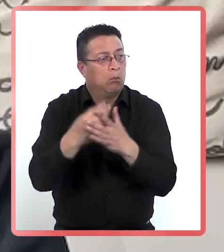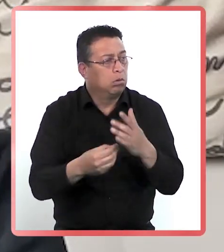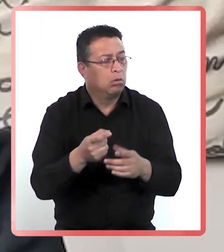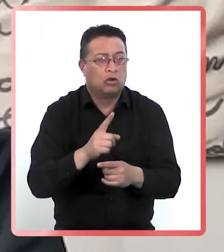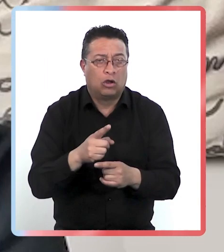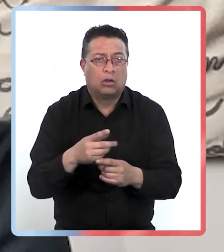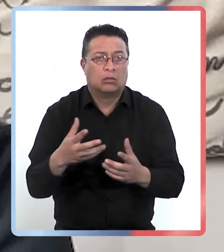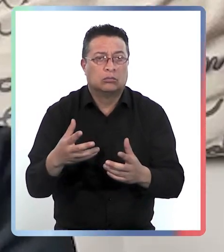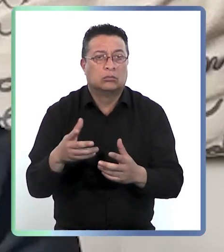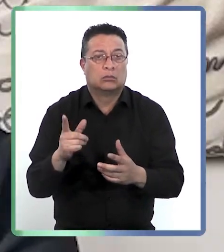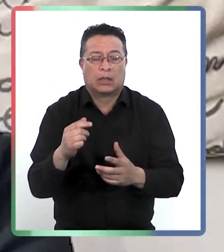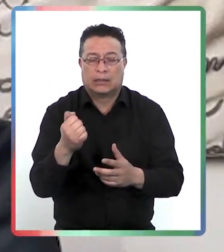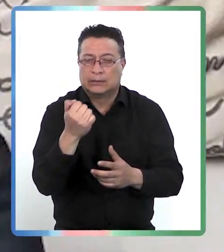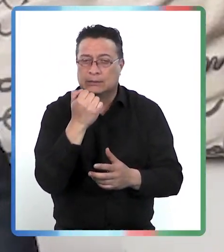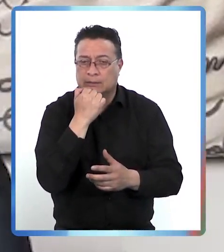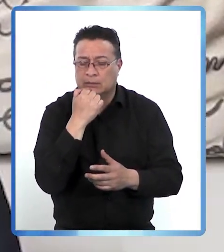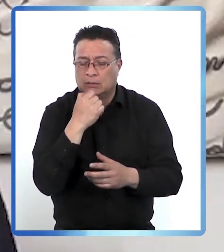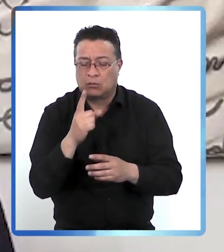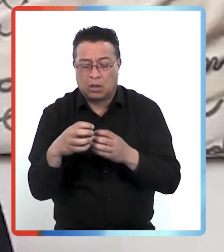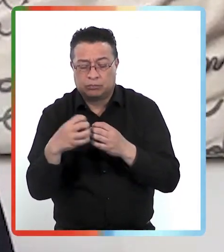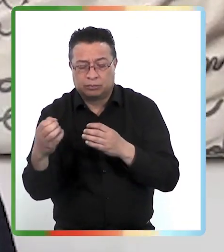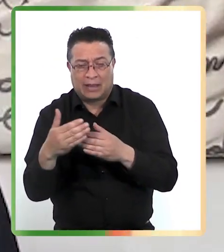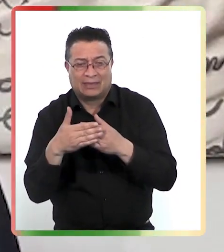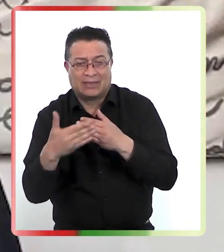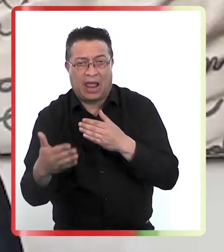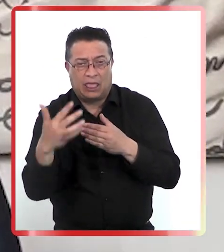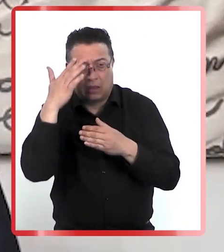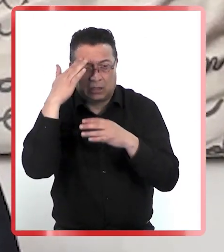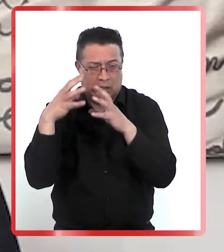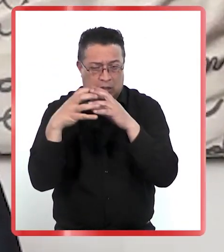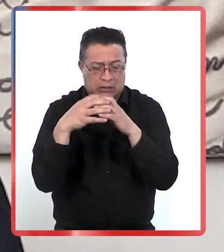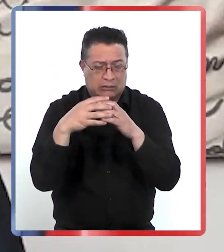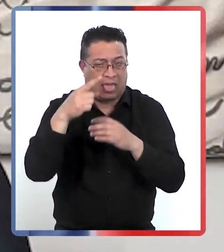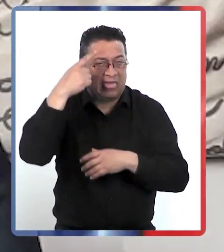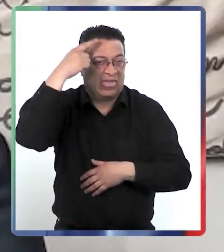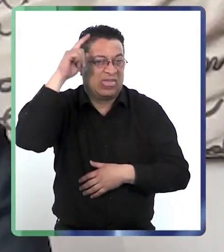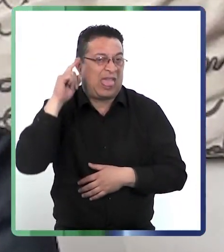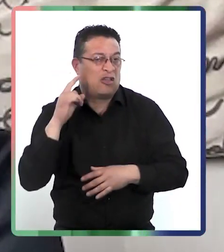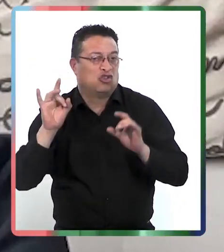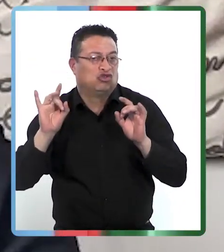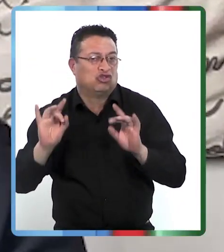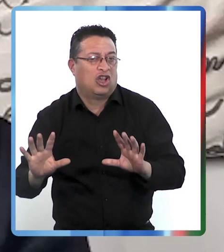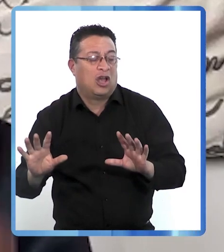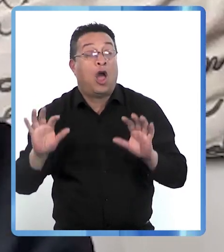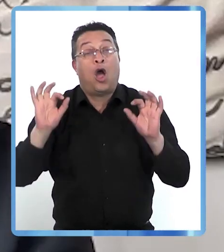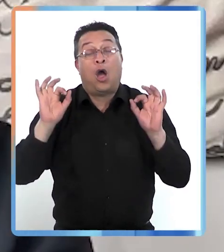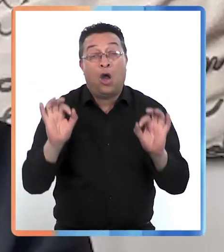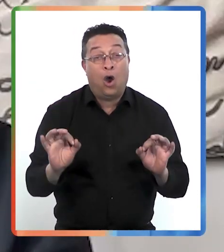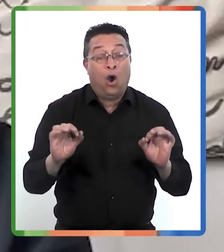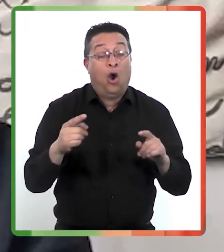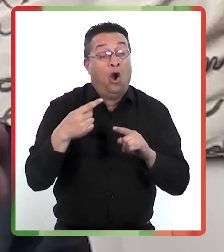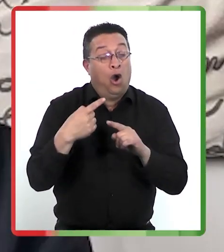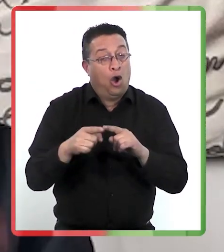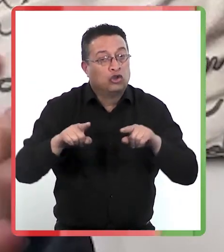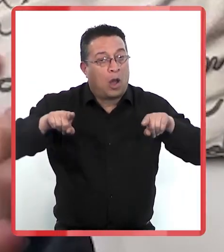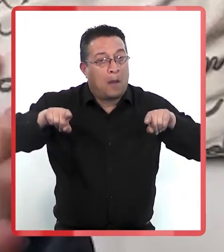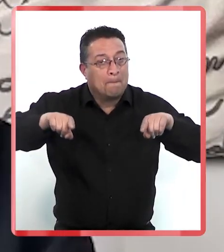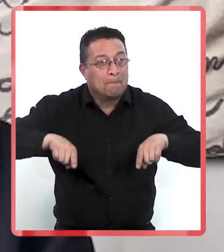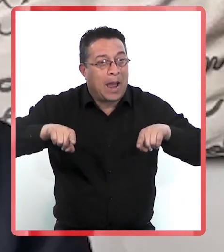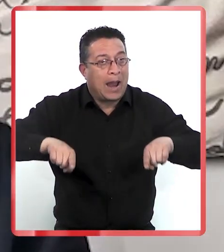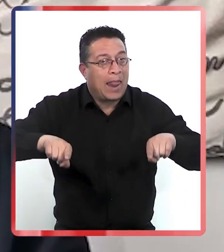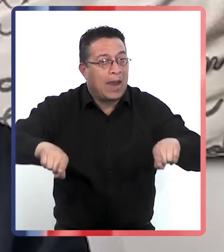mejorando completamente. ¿Será que lo estamos sacando muy tarde, cuando ya el cerebro tiene daño? ¿O será que hay otros procesos